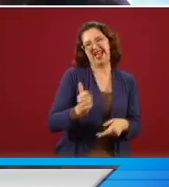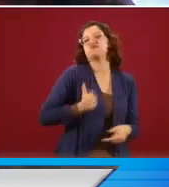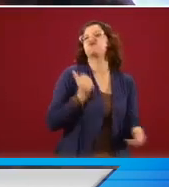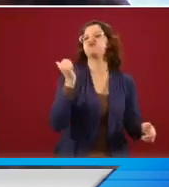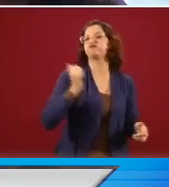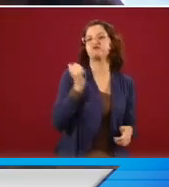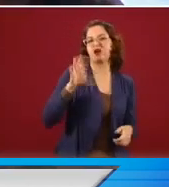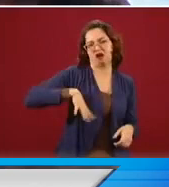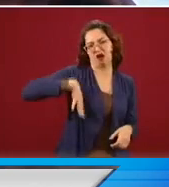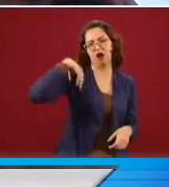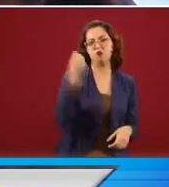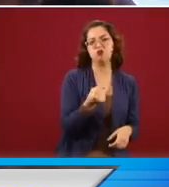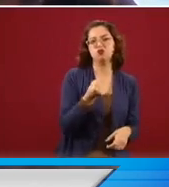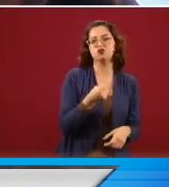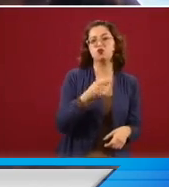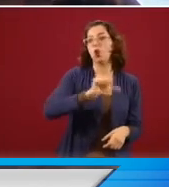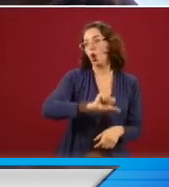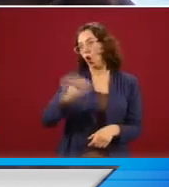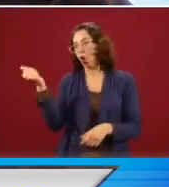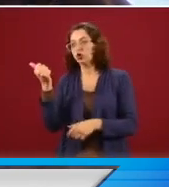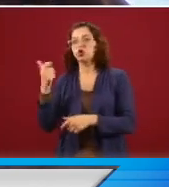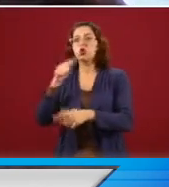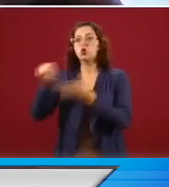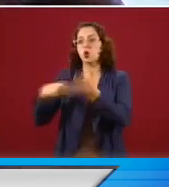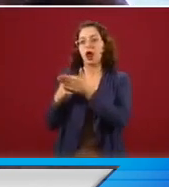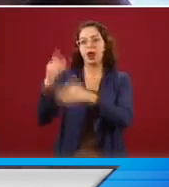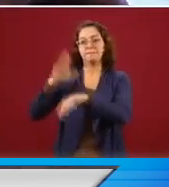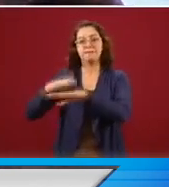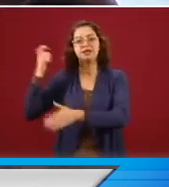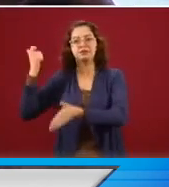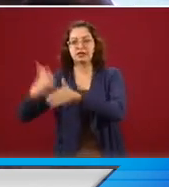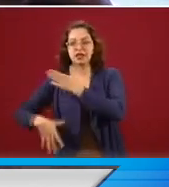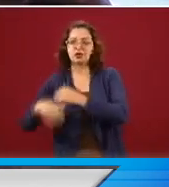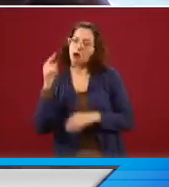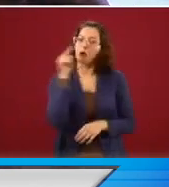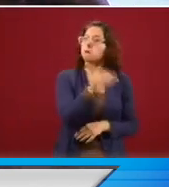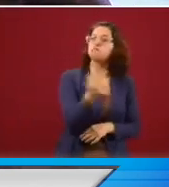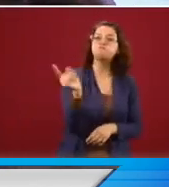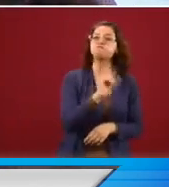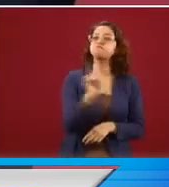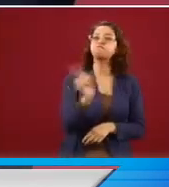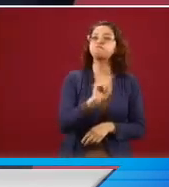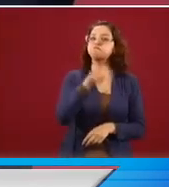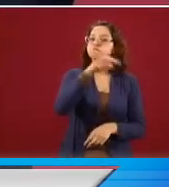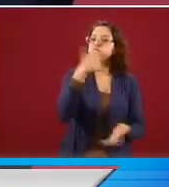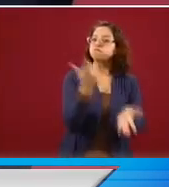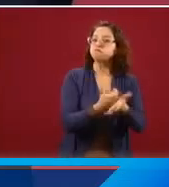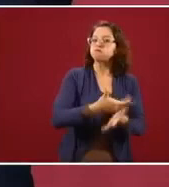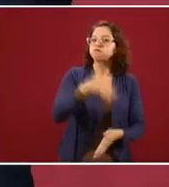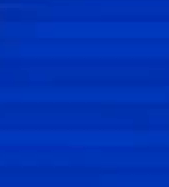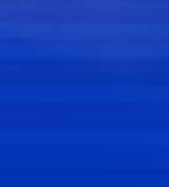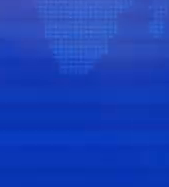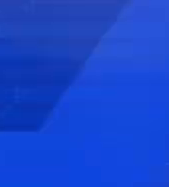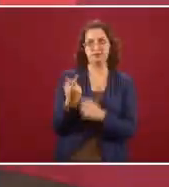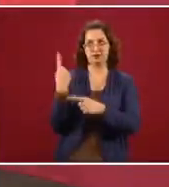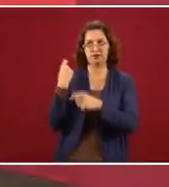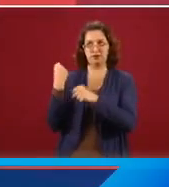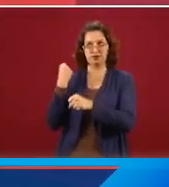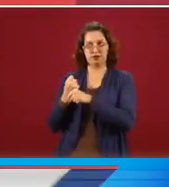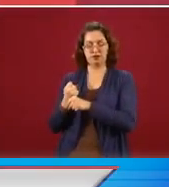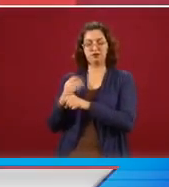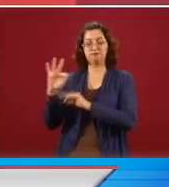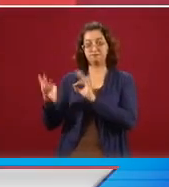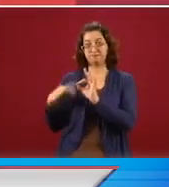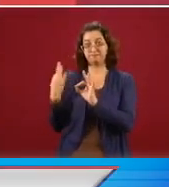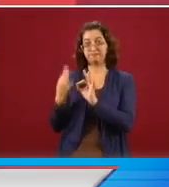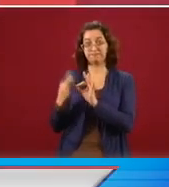gas LP estacionario marca Gas Metropolitano a 8.44 por litro. Fuentes Ener, CRE y Profeco.